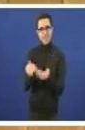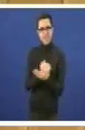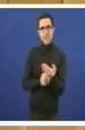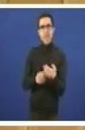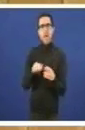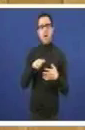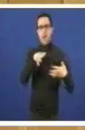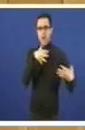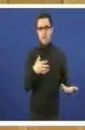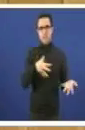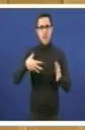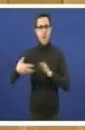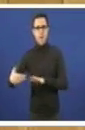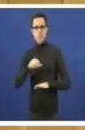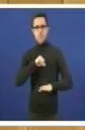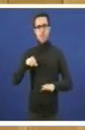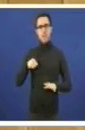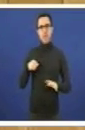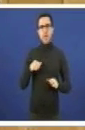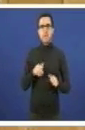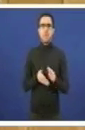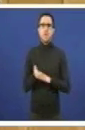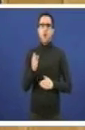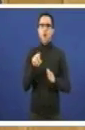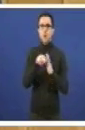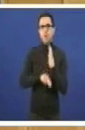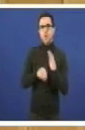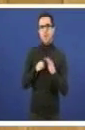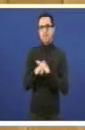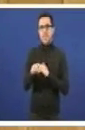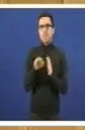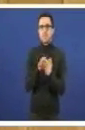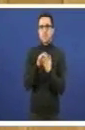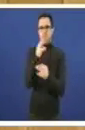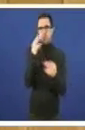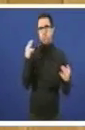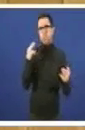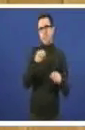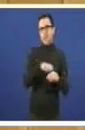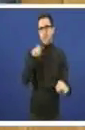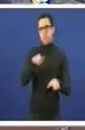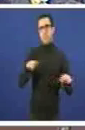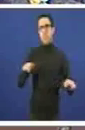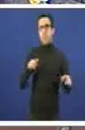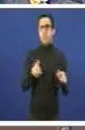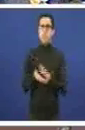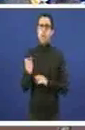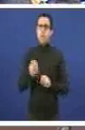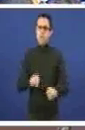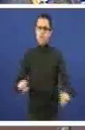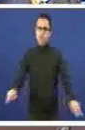está recortando e empeorando as condicións de acceso aos servicios públicos a maioria da poboación nada máis e moito moitas gracias